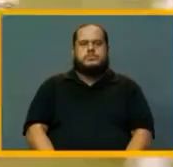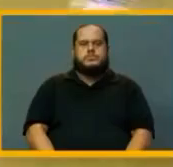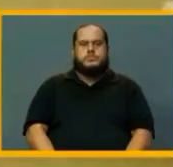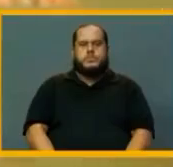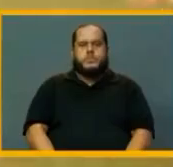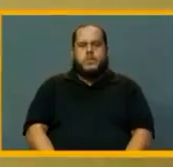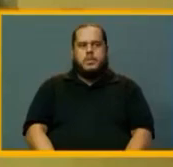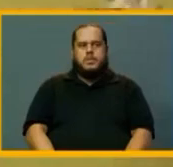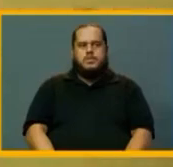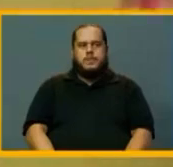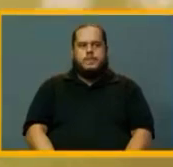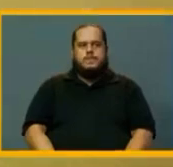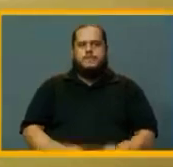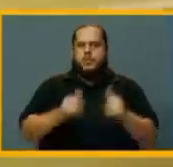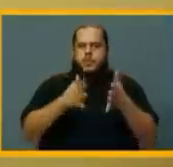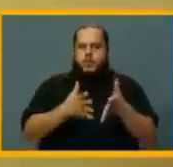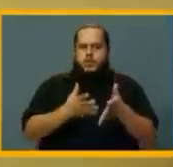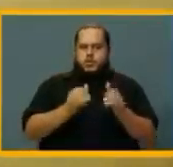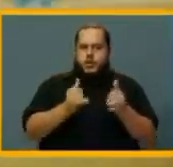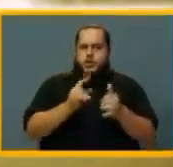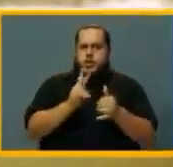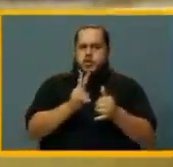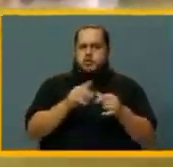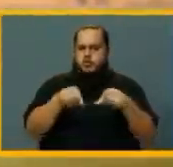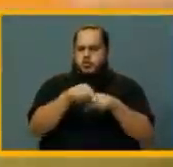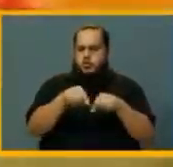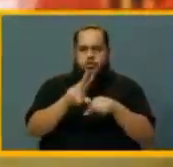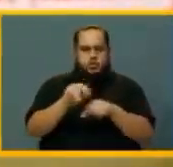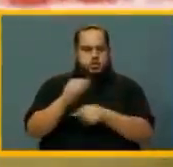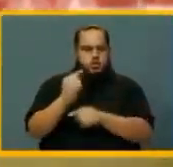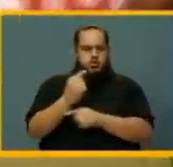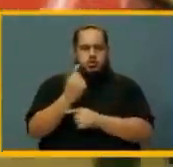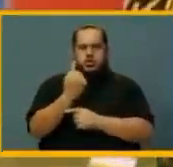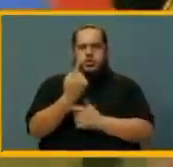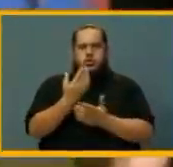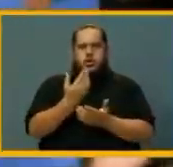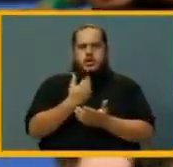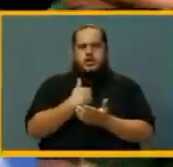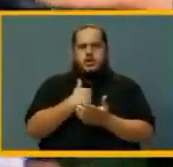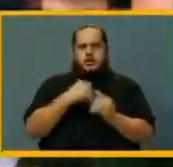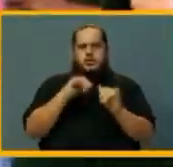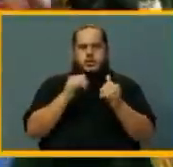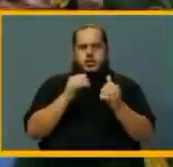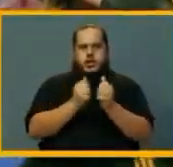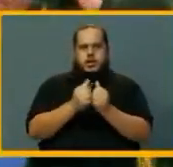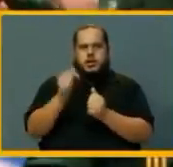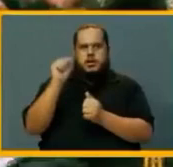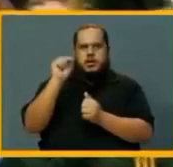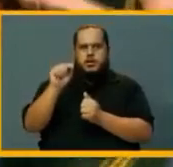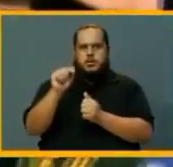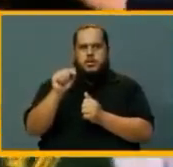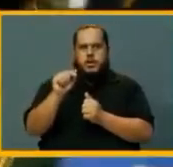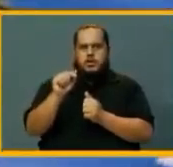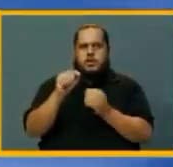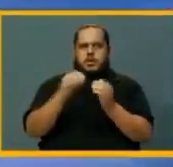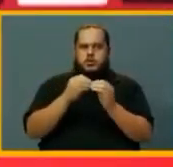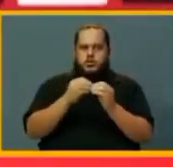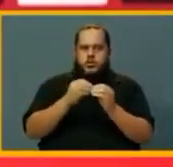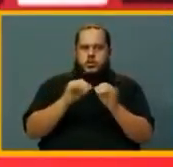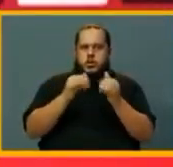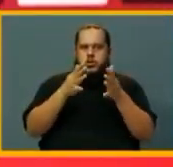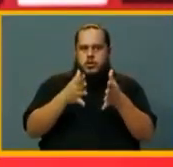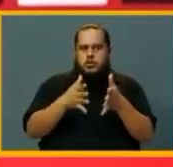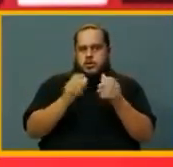preparar. Jugadores que jueguen dos posiciones, no solo una posición, porque tenemos que jugar con esa cantidad de jugadores que